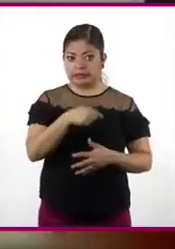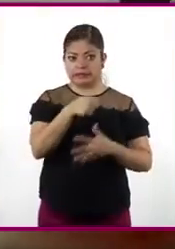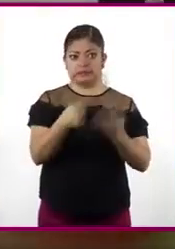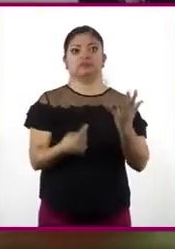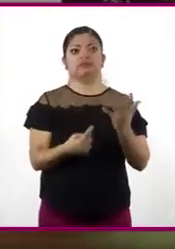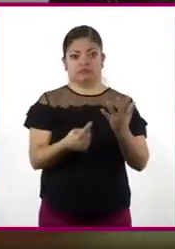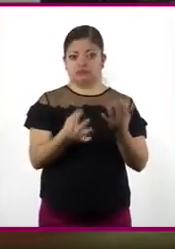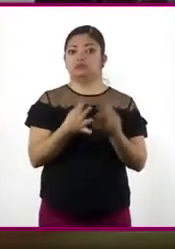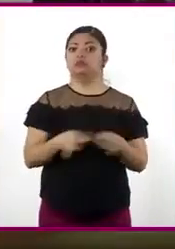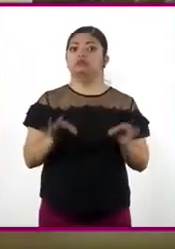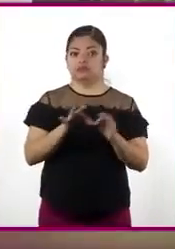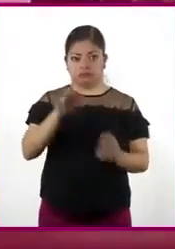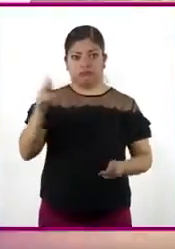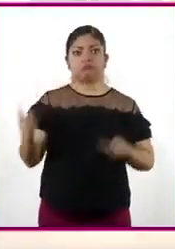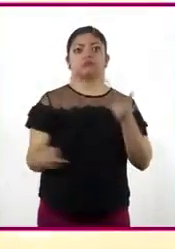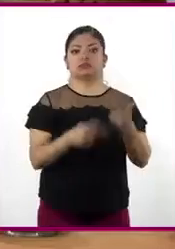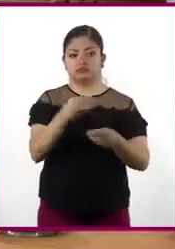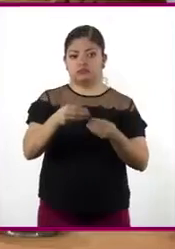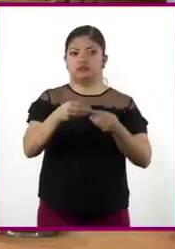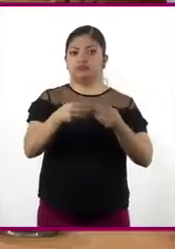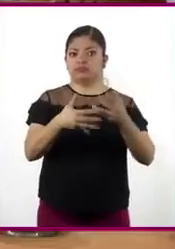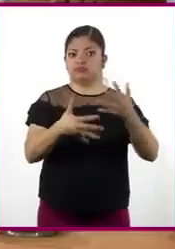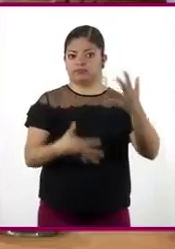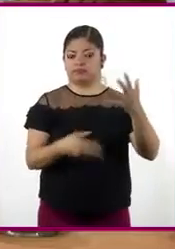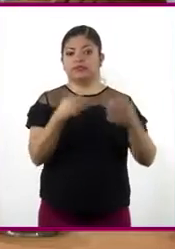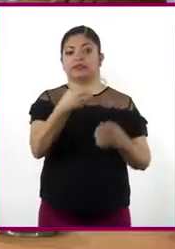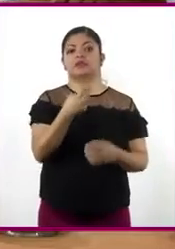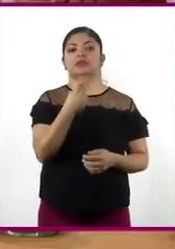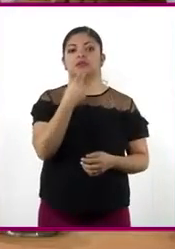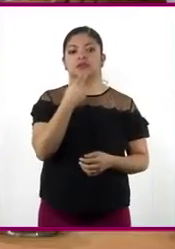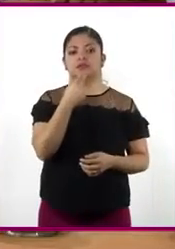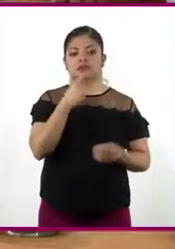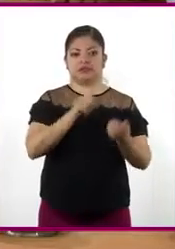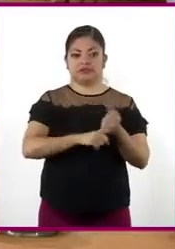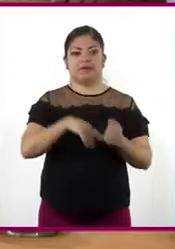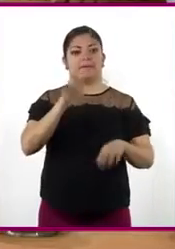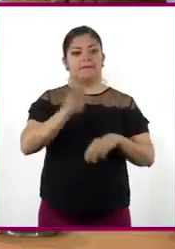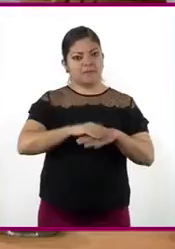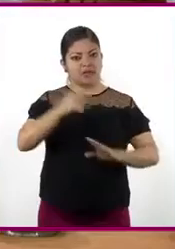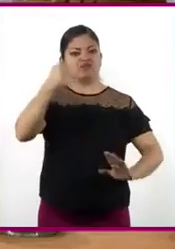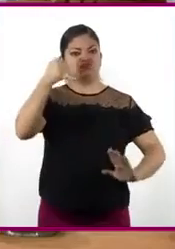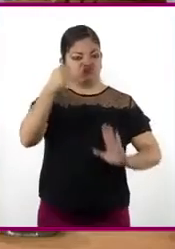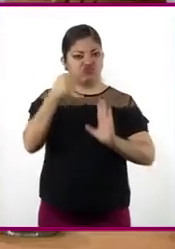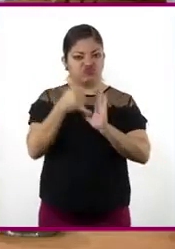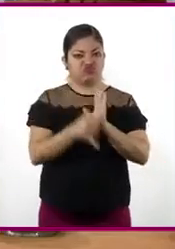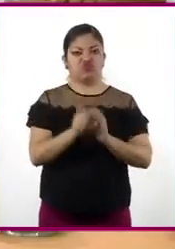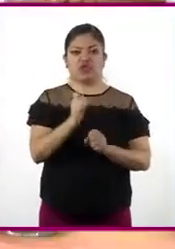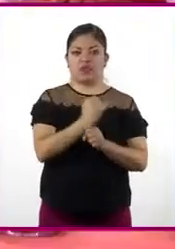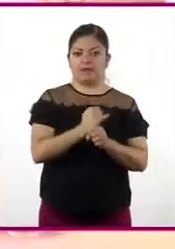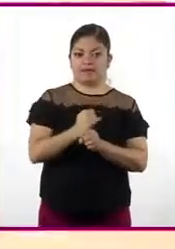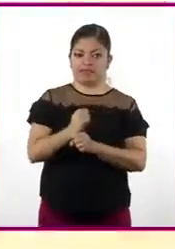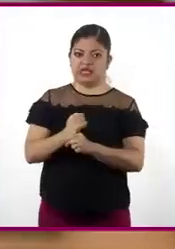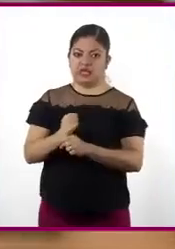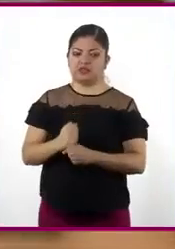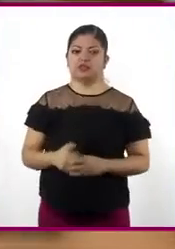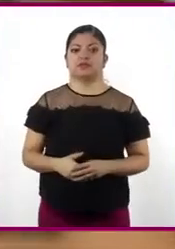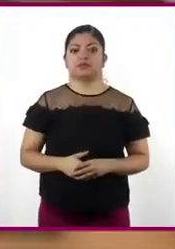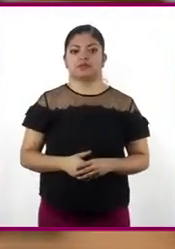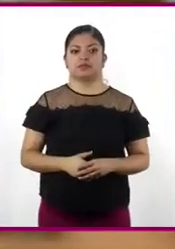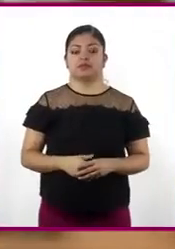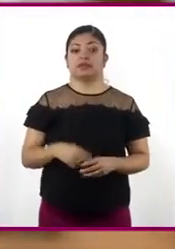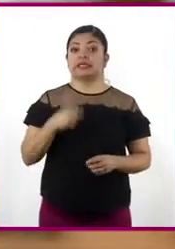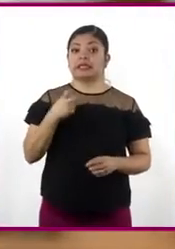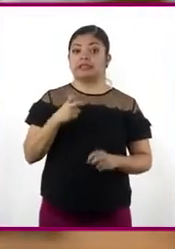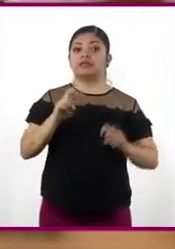de las cuales se van a derivar otras que nos ayudarán a obtener más detalles de la investigación. Esto fue